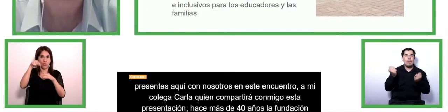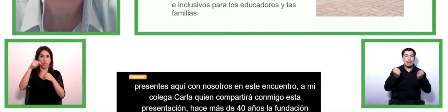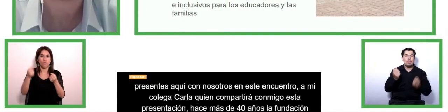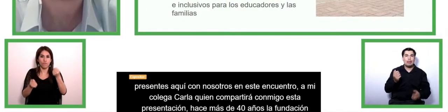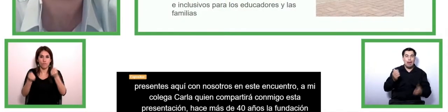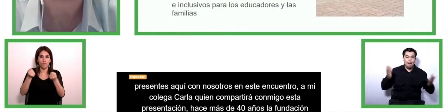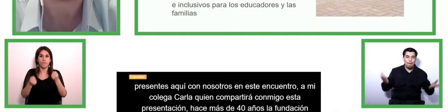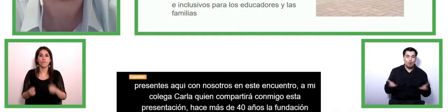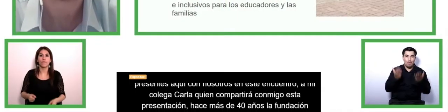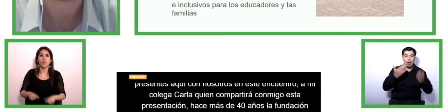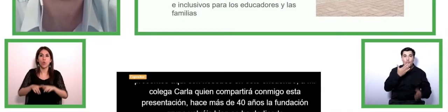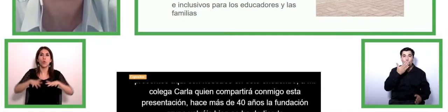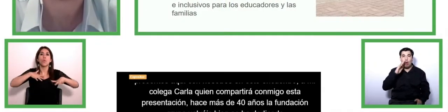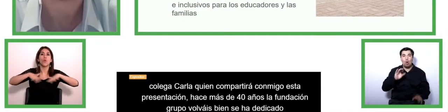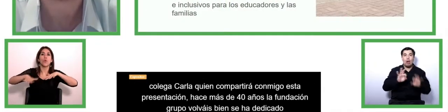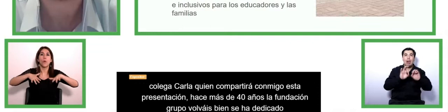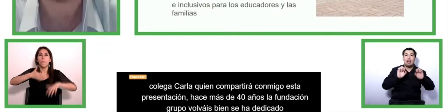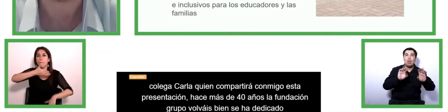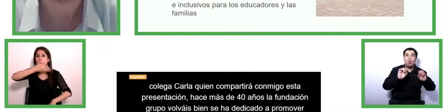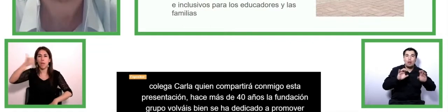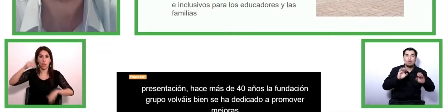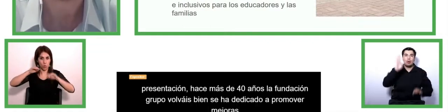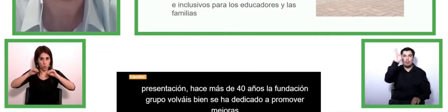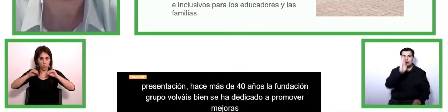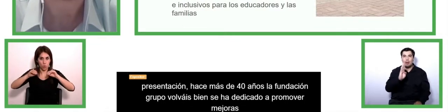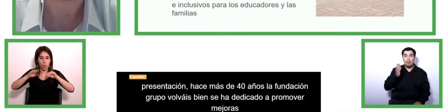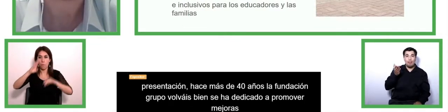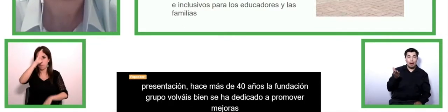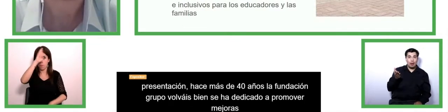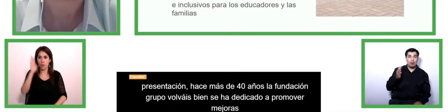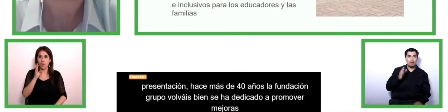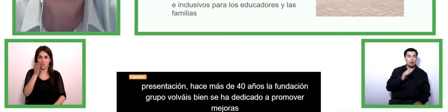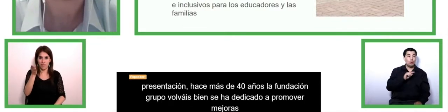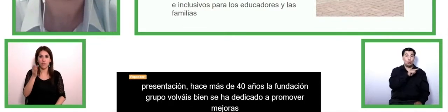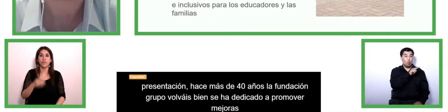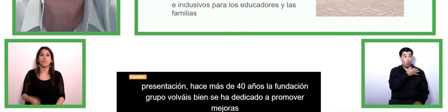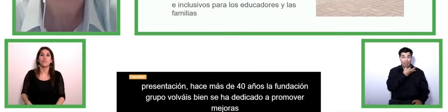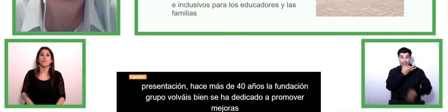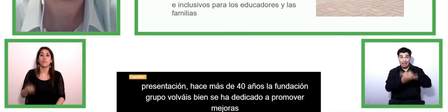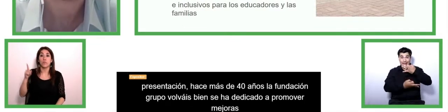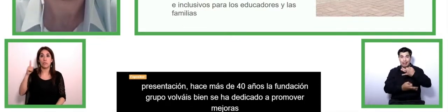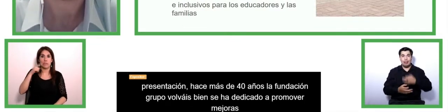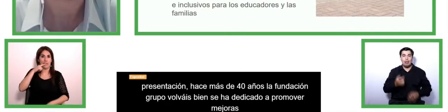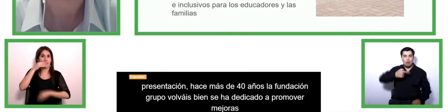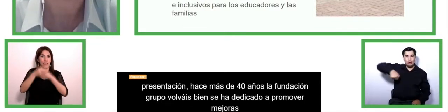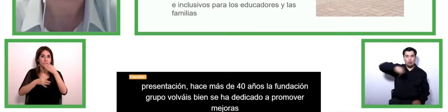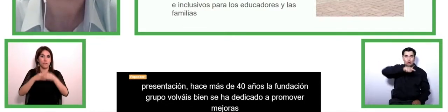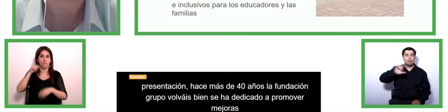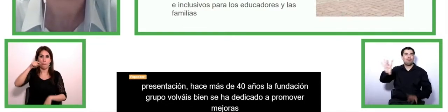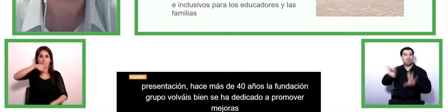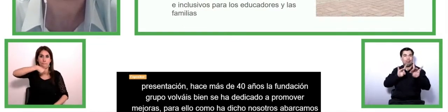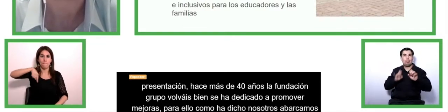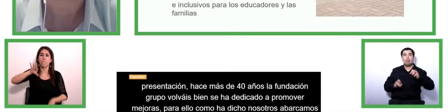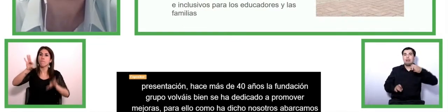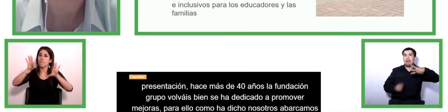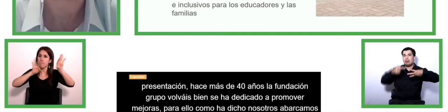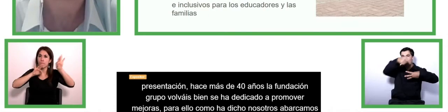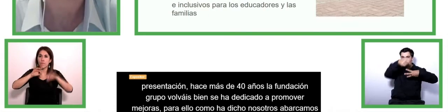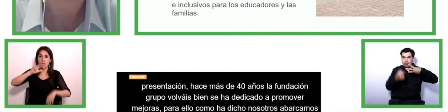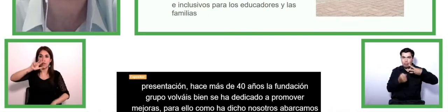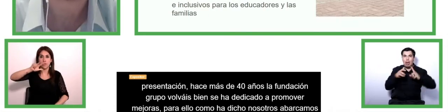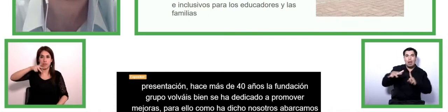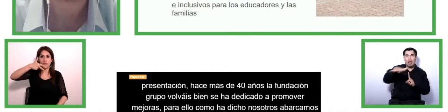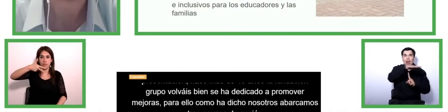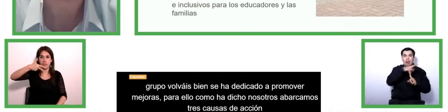a promover mejoras en la educación brasileña. Para ello, como ha dicho Lina, nosotros abarcamos tres